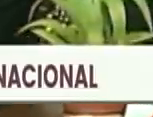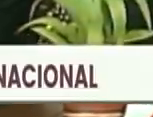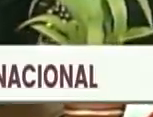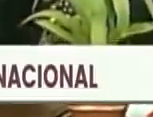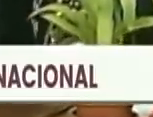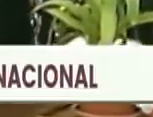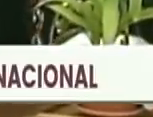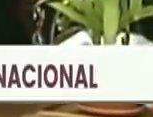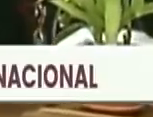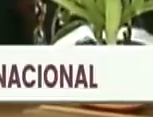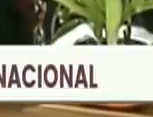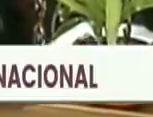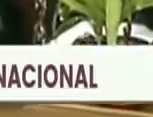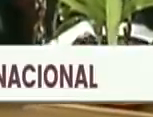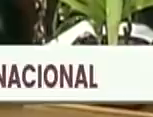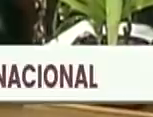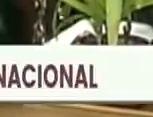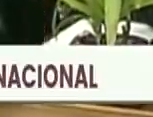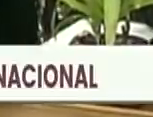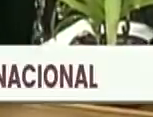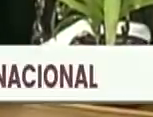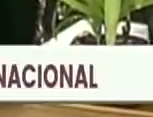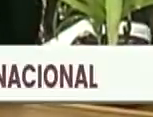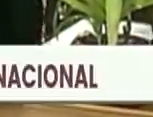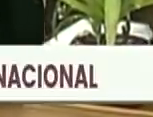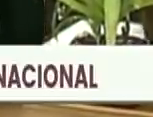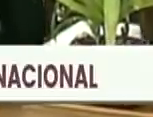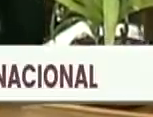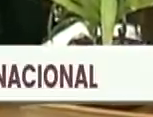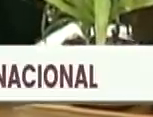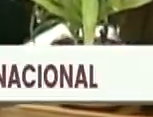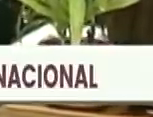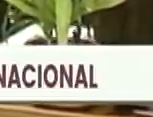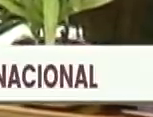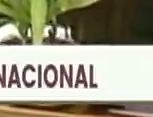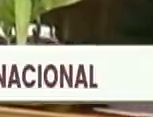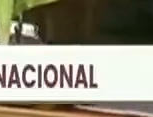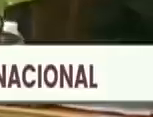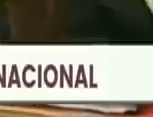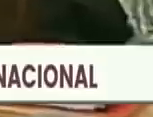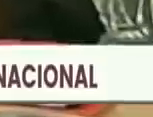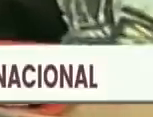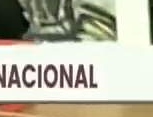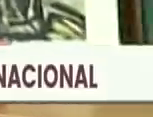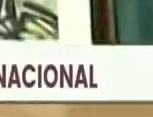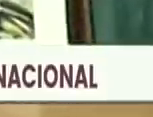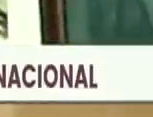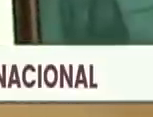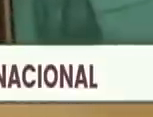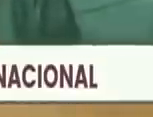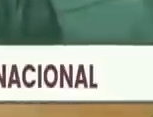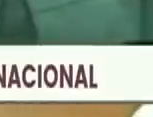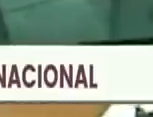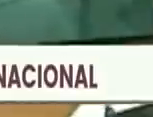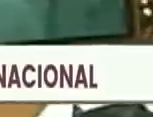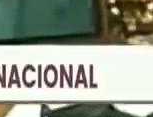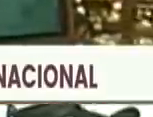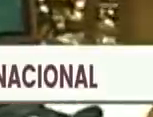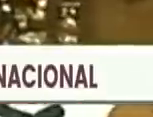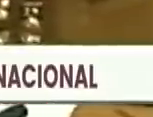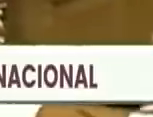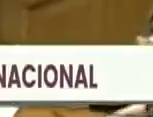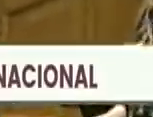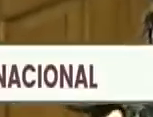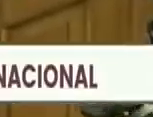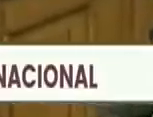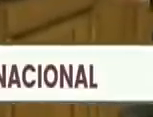de la República, doctora Delcy Rodríguez Gómez, quien se dirige a la tribuna de oradores para